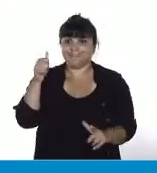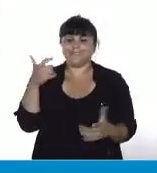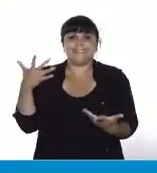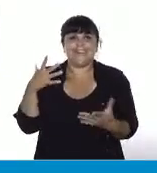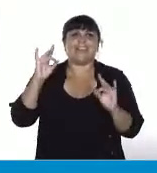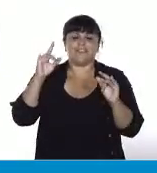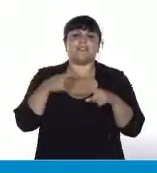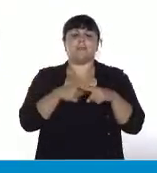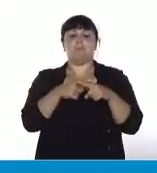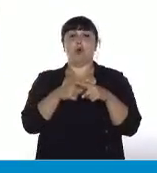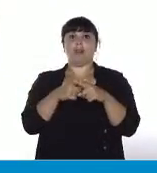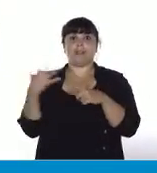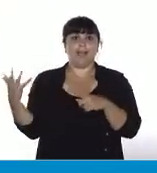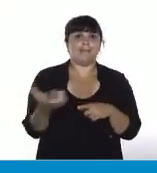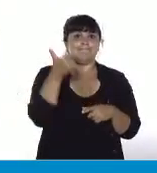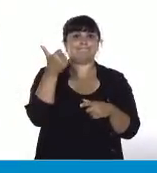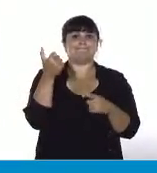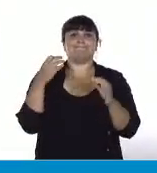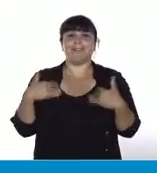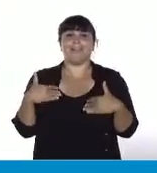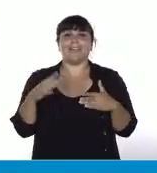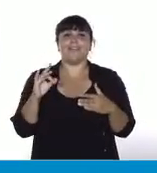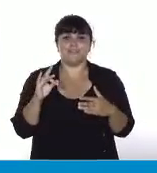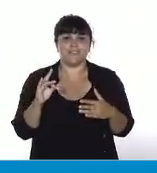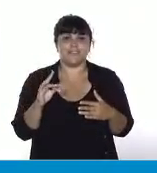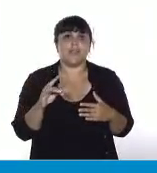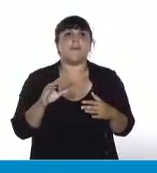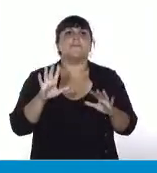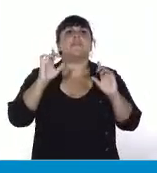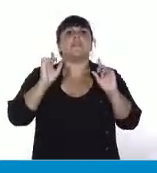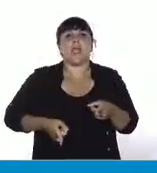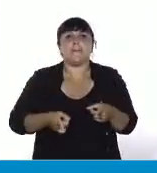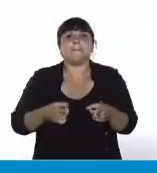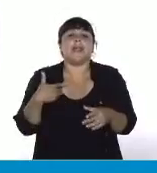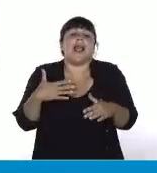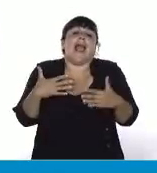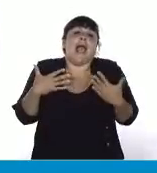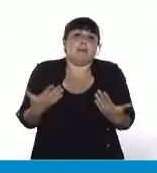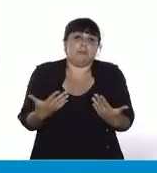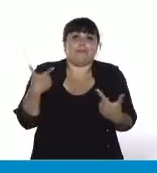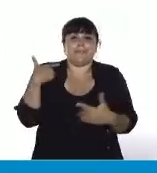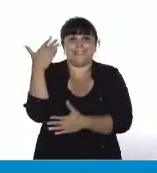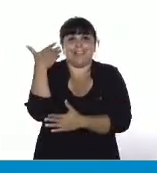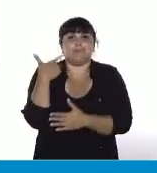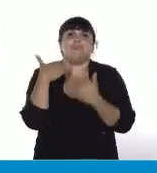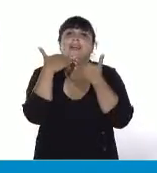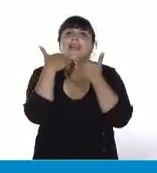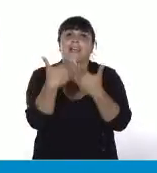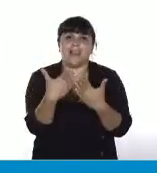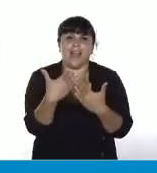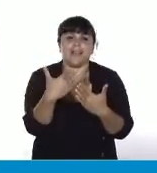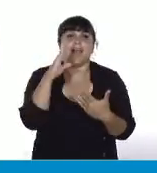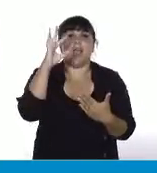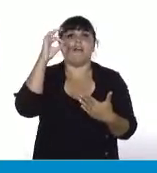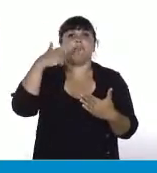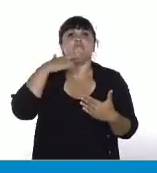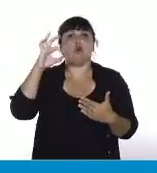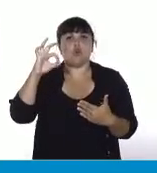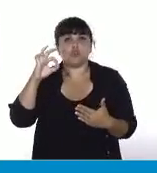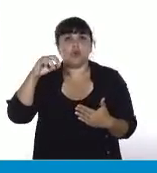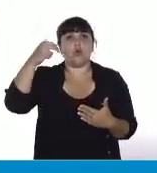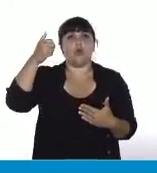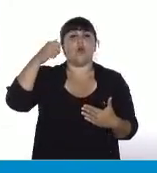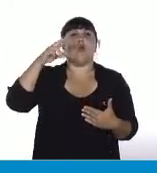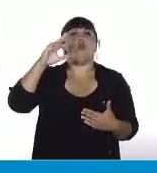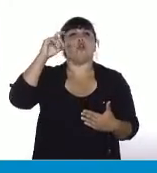como en este caso. También me gustaría aprovechar la oportunidad y agradecer a Andrea Bosco, a Diego